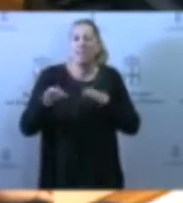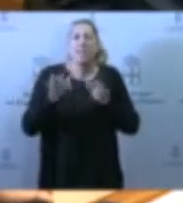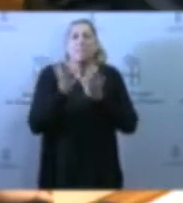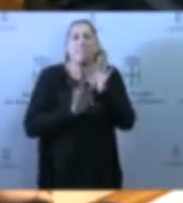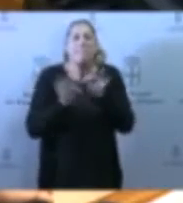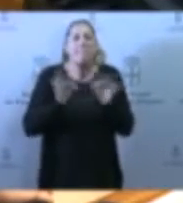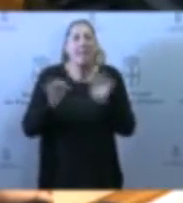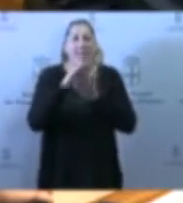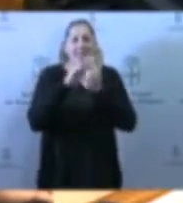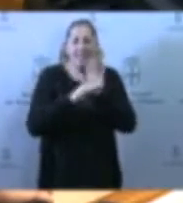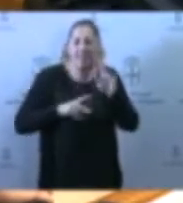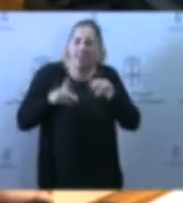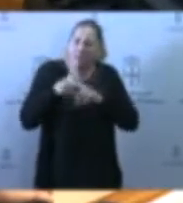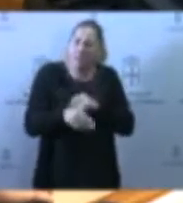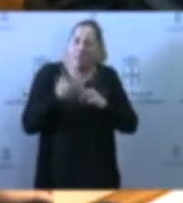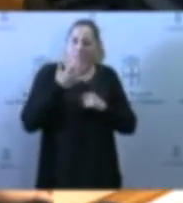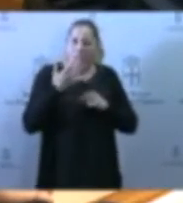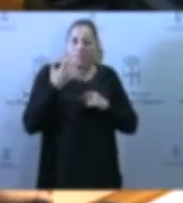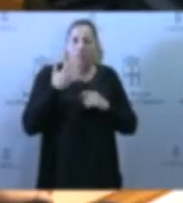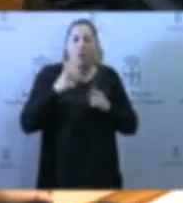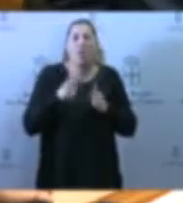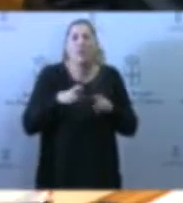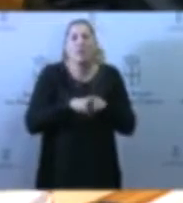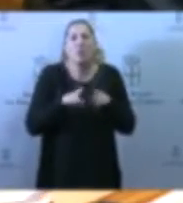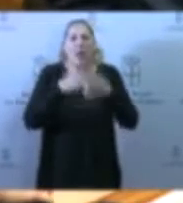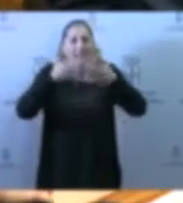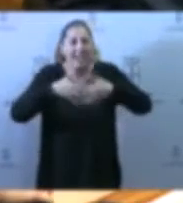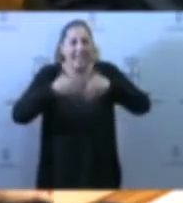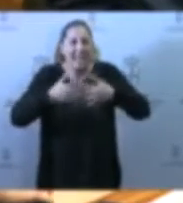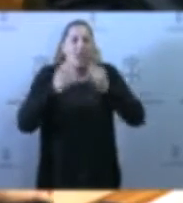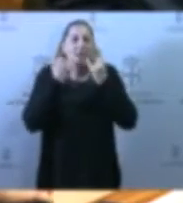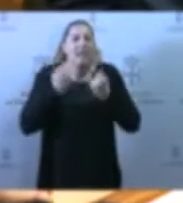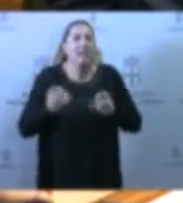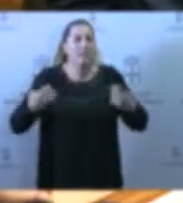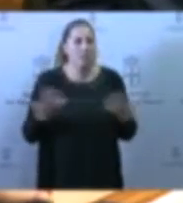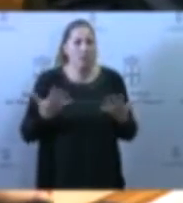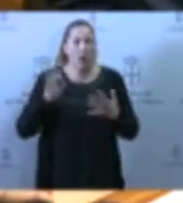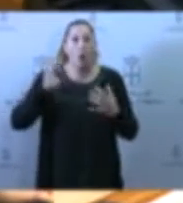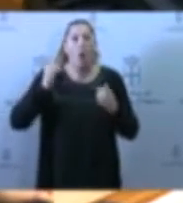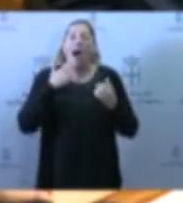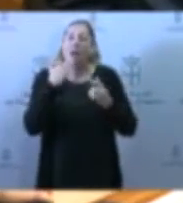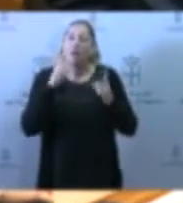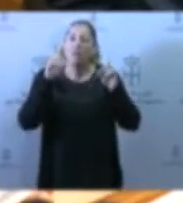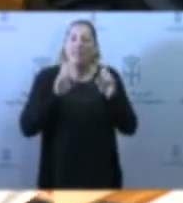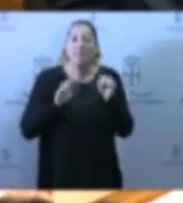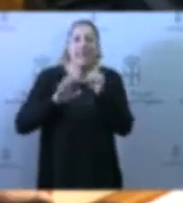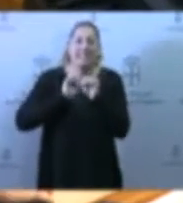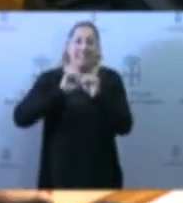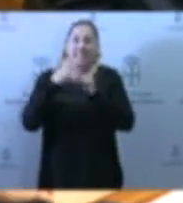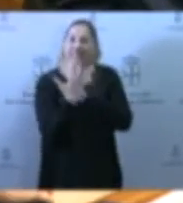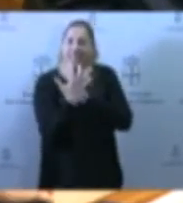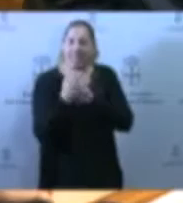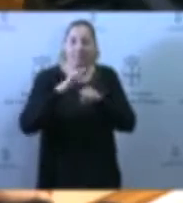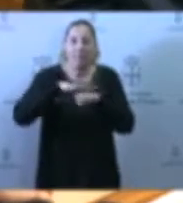como la dotación e instalación de generadores eléctricos de emergencia o la cobertura temporal de Internet por satélite, medidas que deberían ser